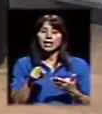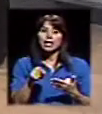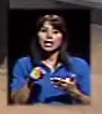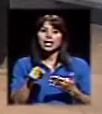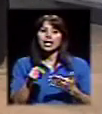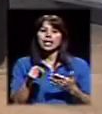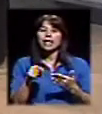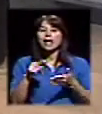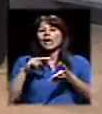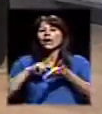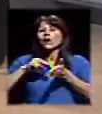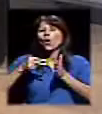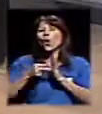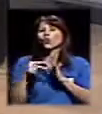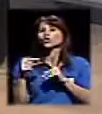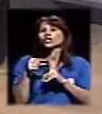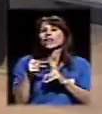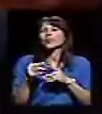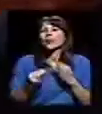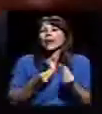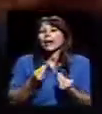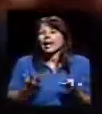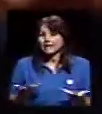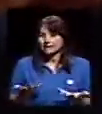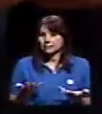concepto es que se toma